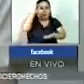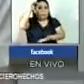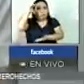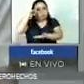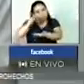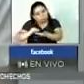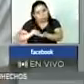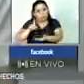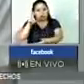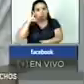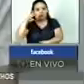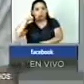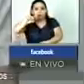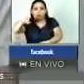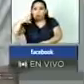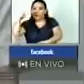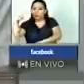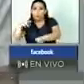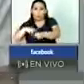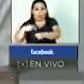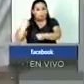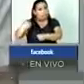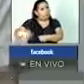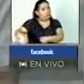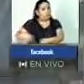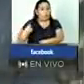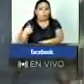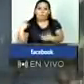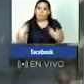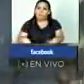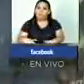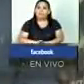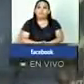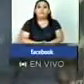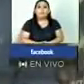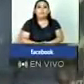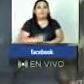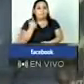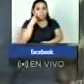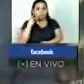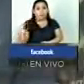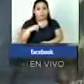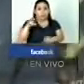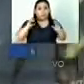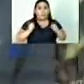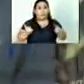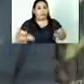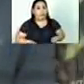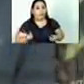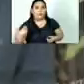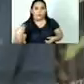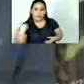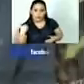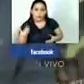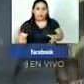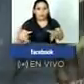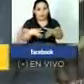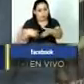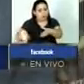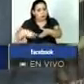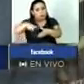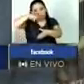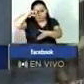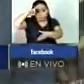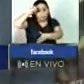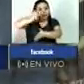de quintales. Las pérdidas que se están generando son enormes. El gobierno nos toma en cuenta que somos las fuerzas productivas, las fuerzas vivas